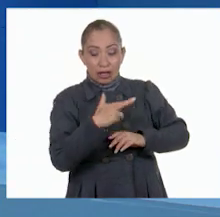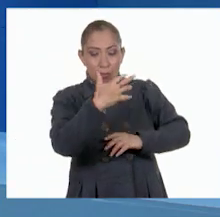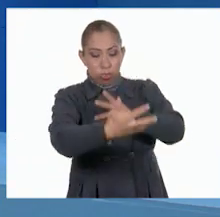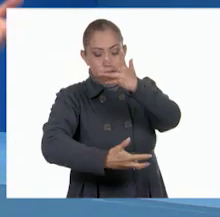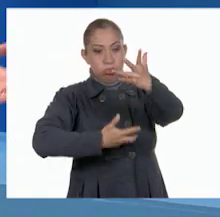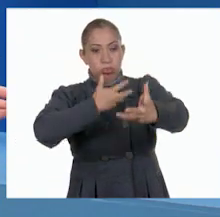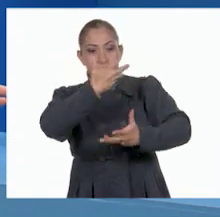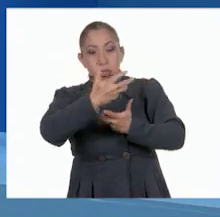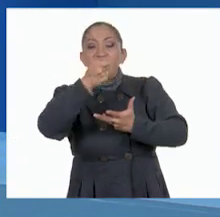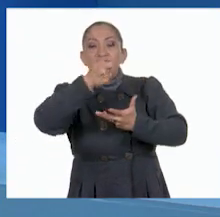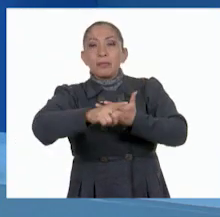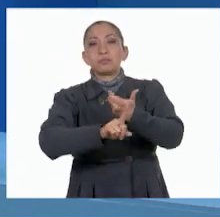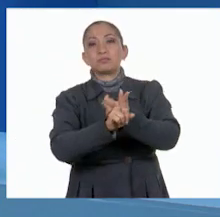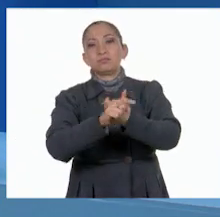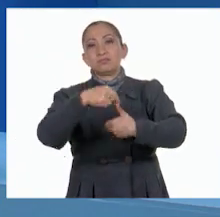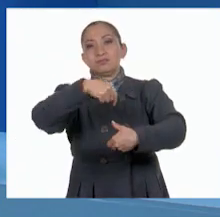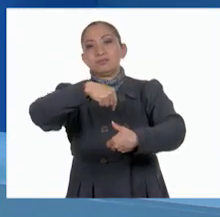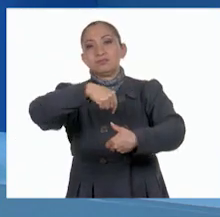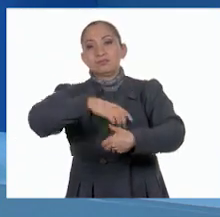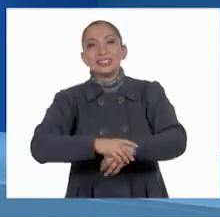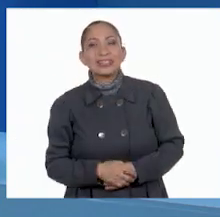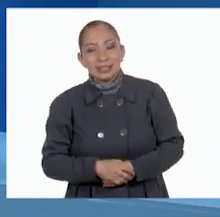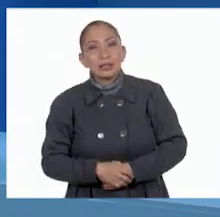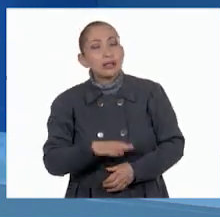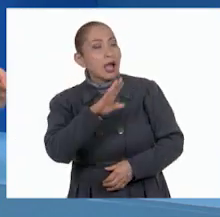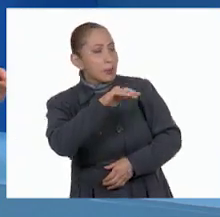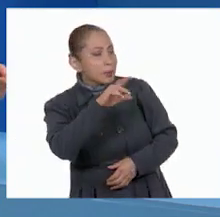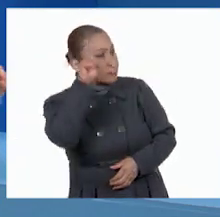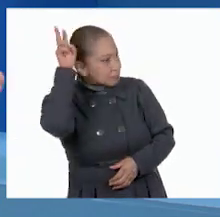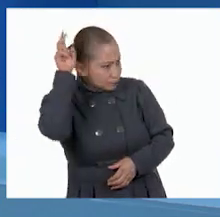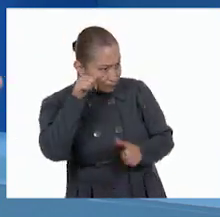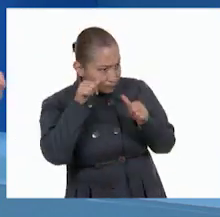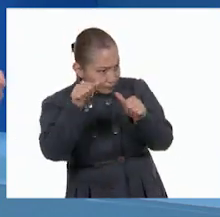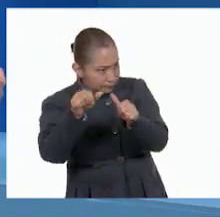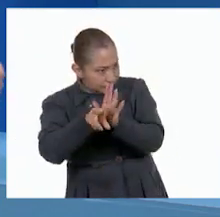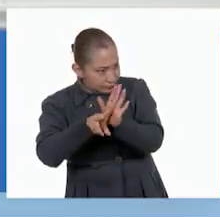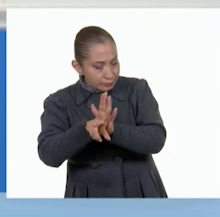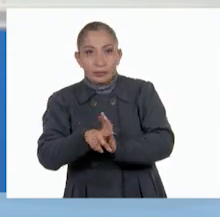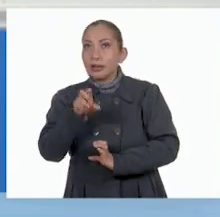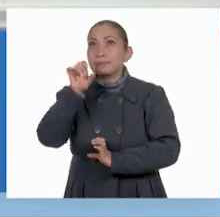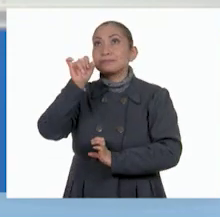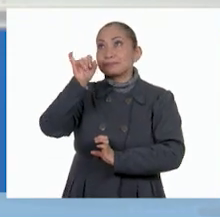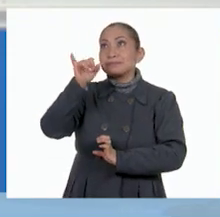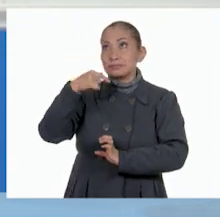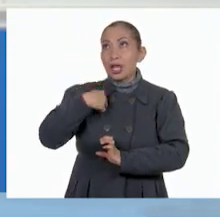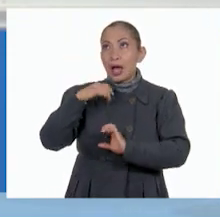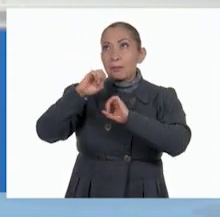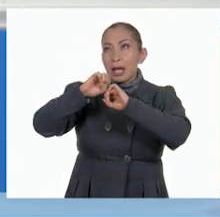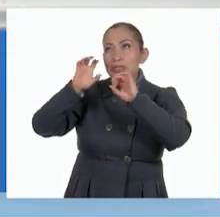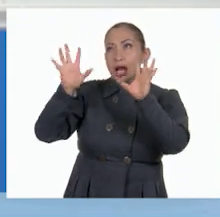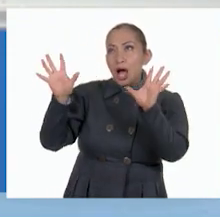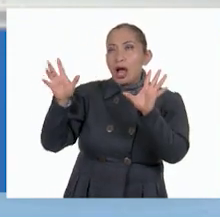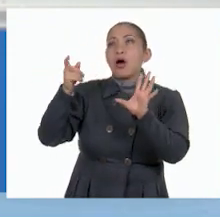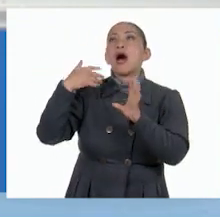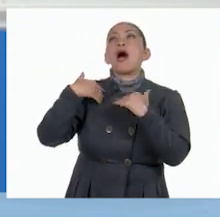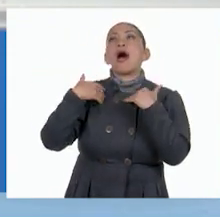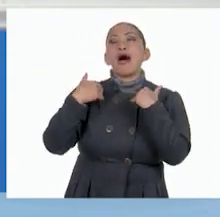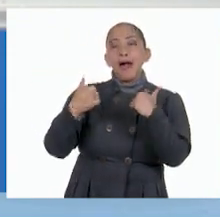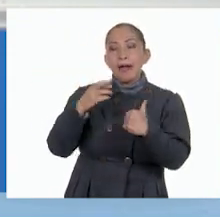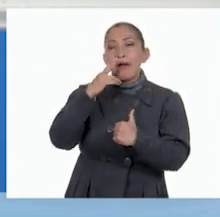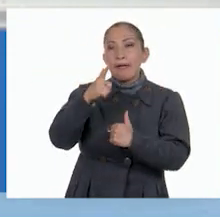pues caos. Exacto. Y a ver, Raulito, ¿pusiste atención al video? Sí, ya me quedó un poco más claro, ahora